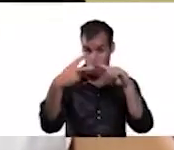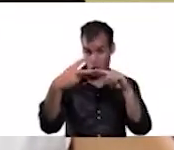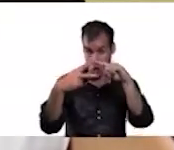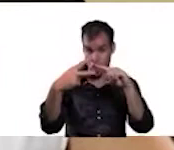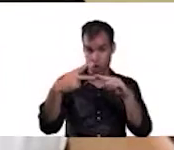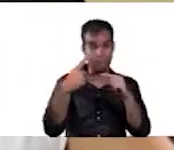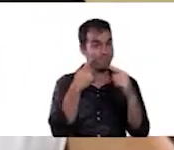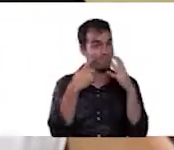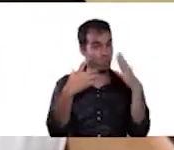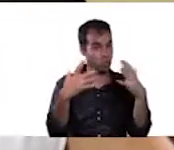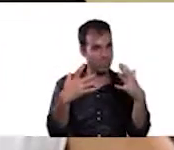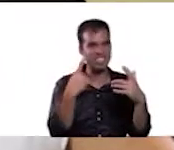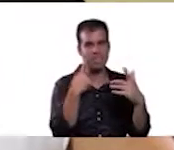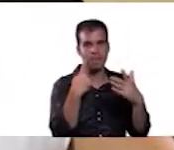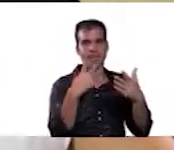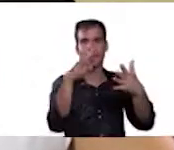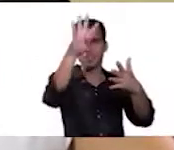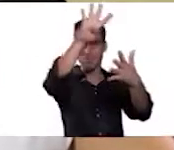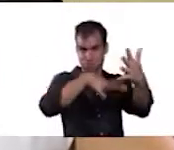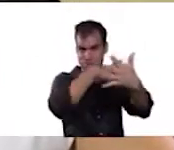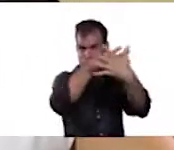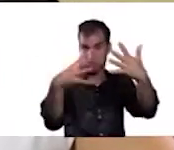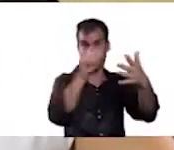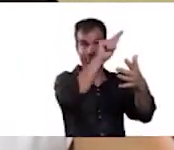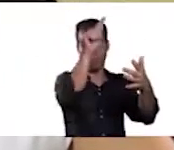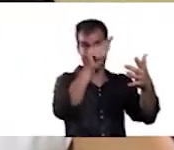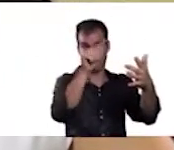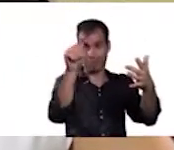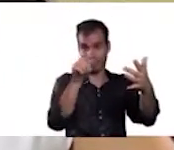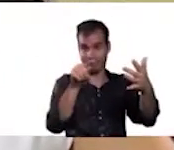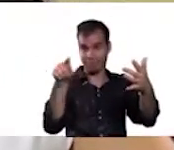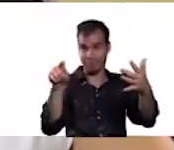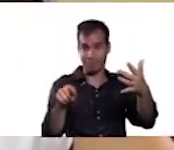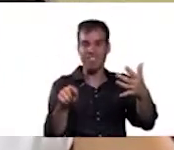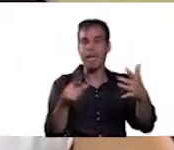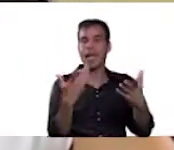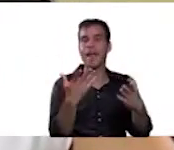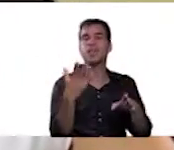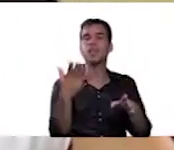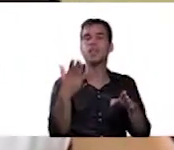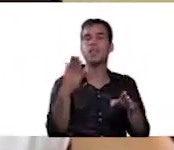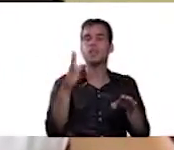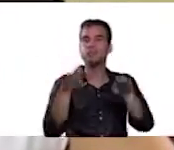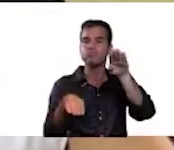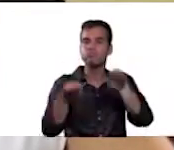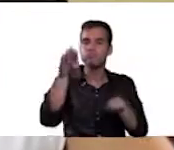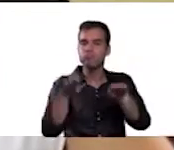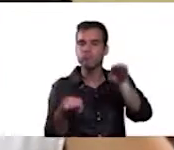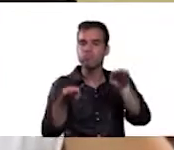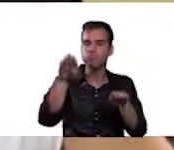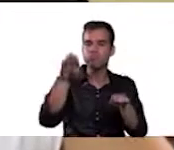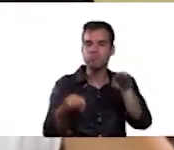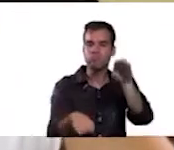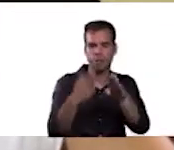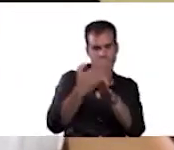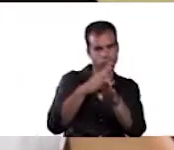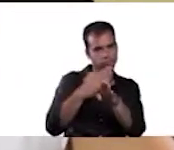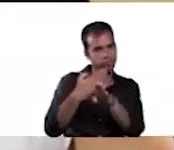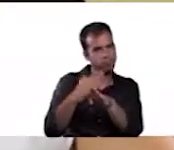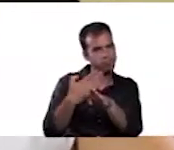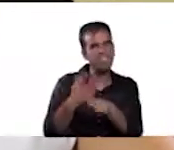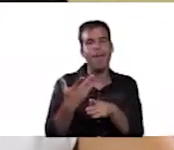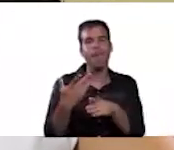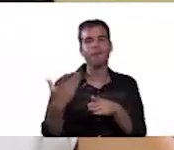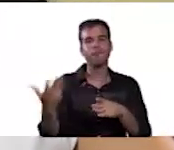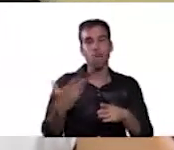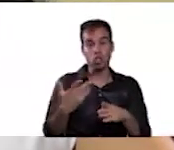representan gráficamente, que no es más que la variación de la velocidad de ambos procesos en